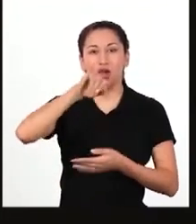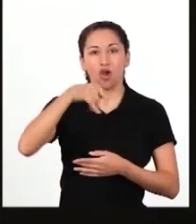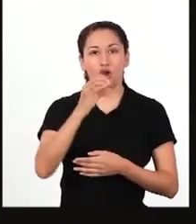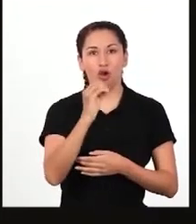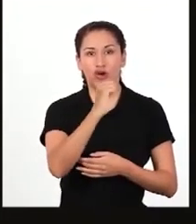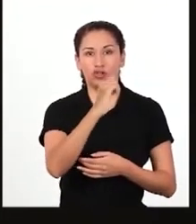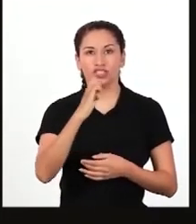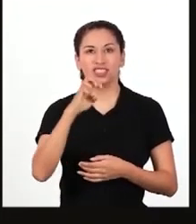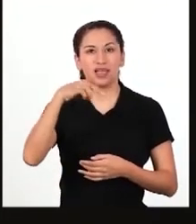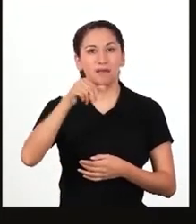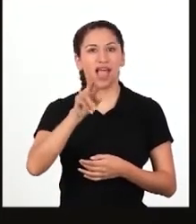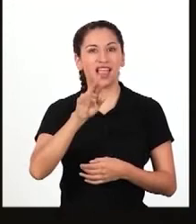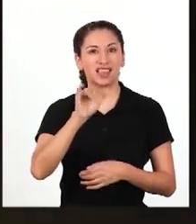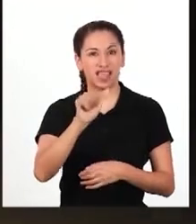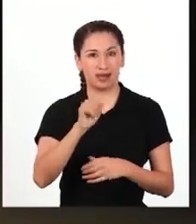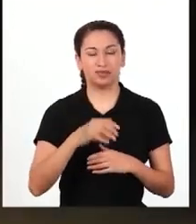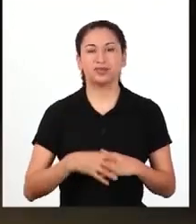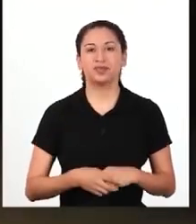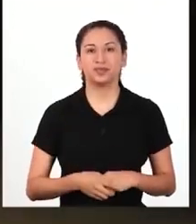Eguren. Empecemos.